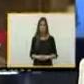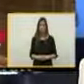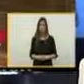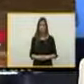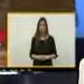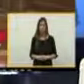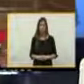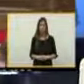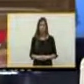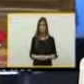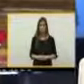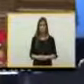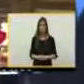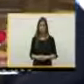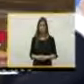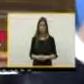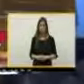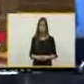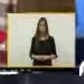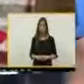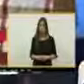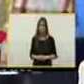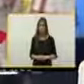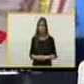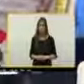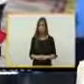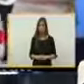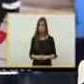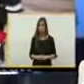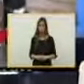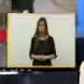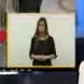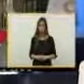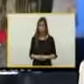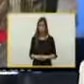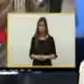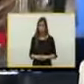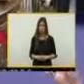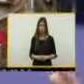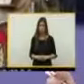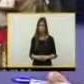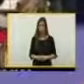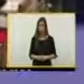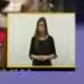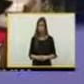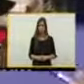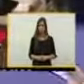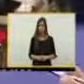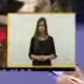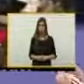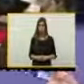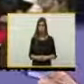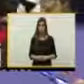Si el Partido Socialista es tercera fuerza. Exactamente, a eso me refiero. Cambia radicalmente el planteamiento. Como vamos a ter o día 26 de